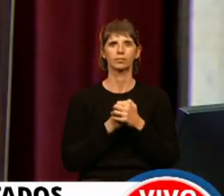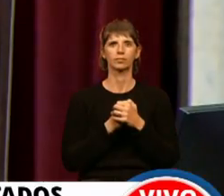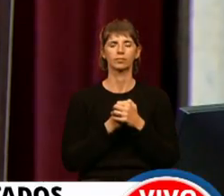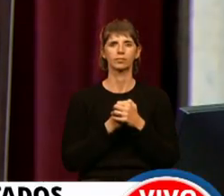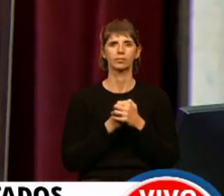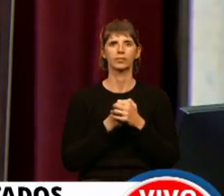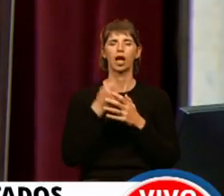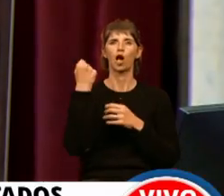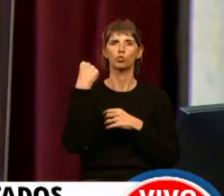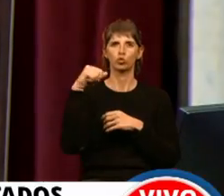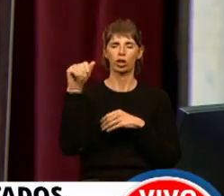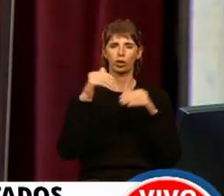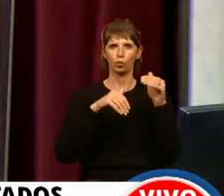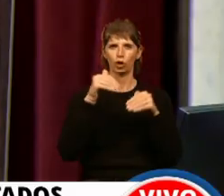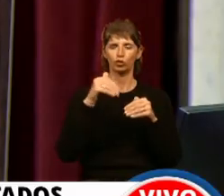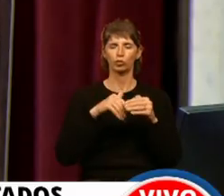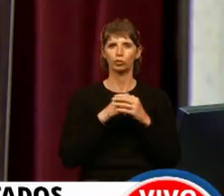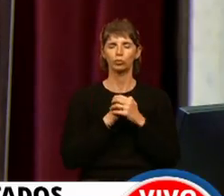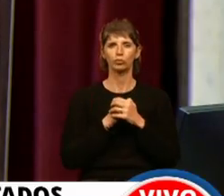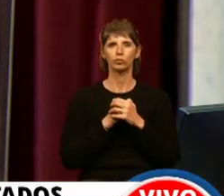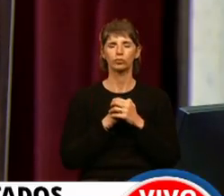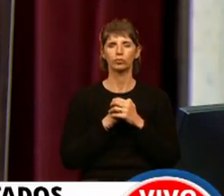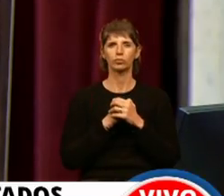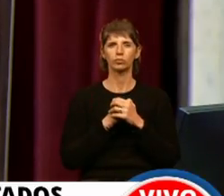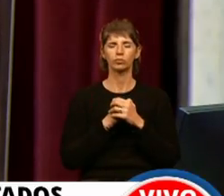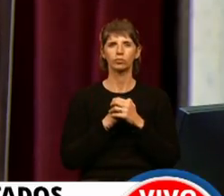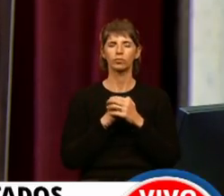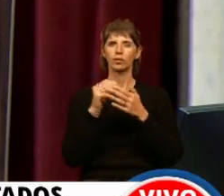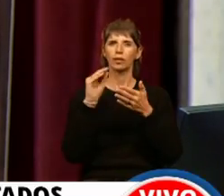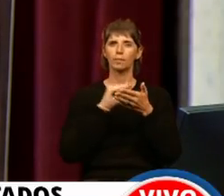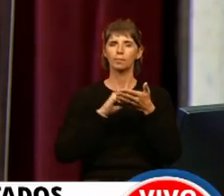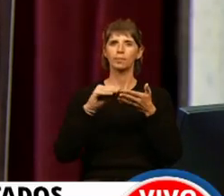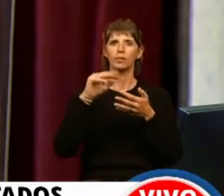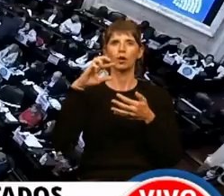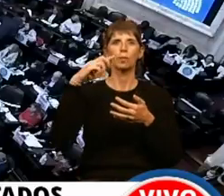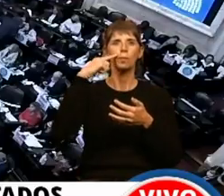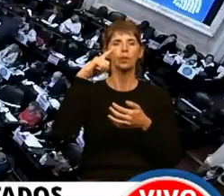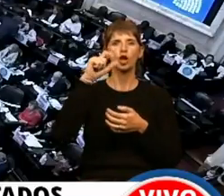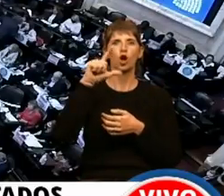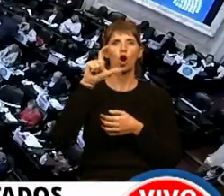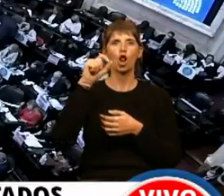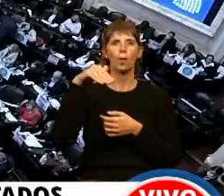ausente a la hora de votar diputada maría carla piccolomini